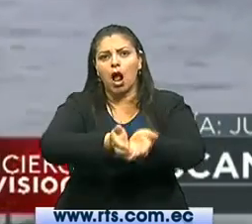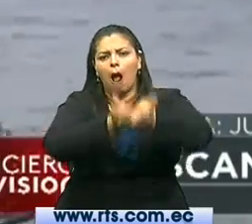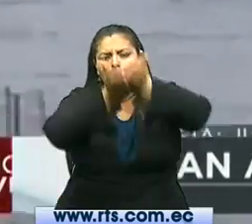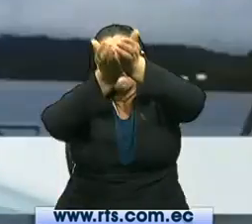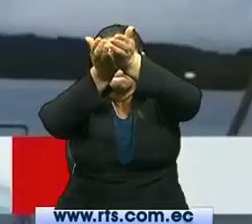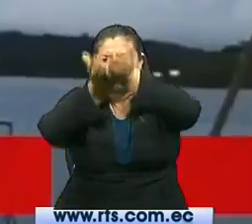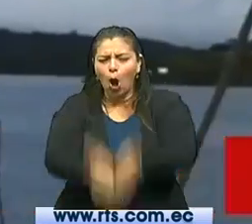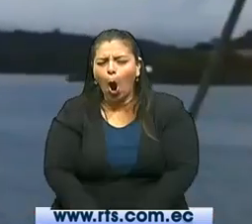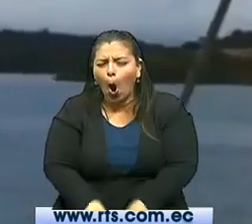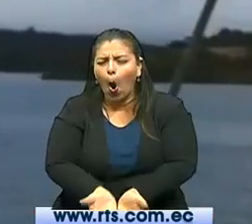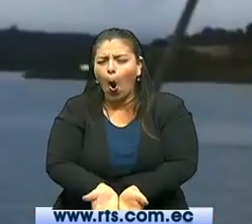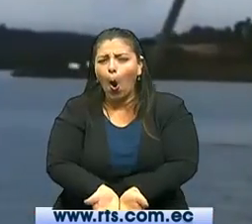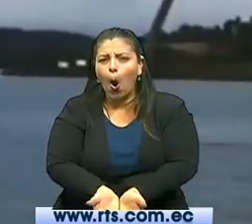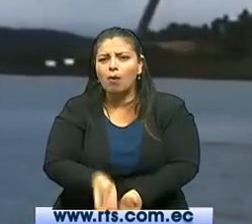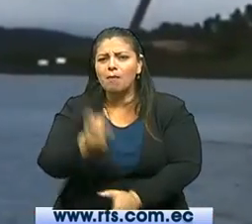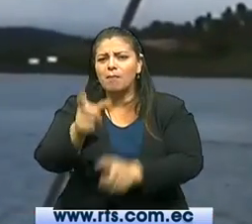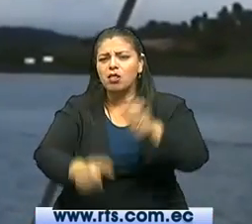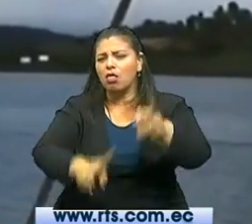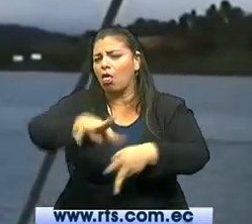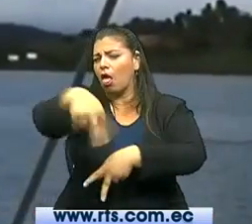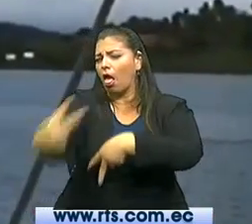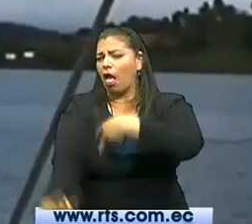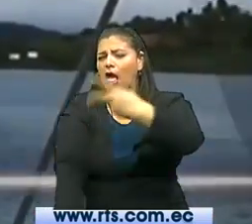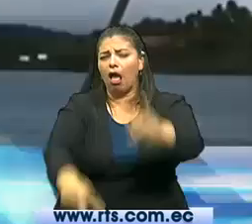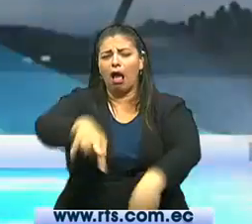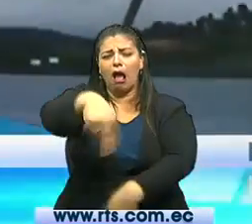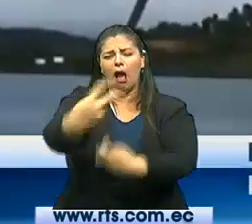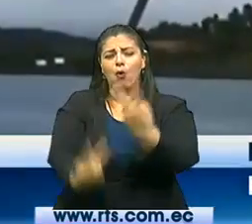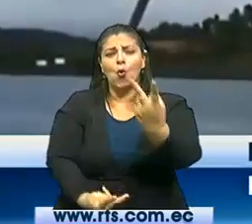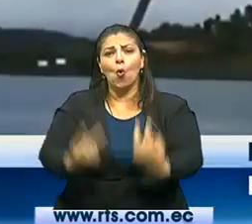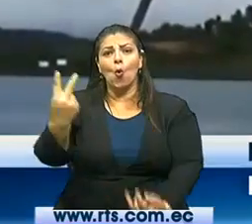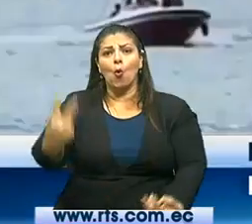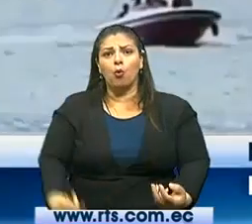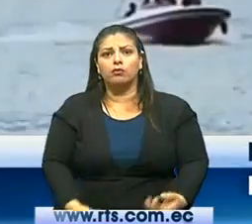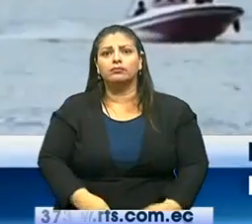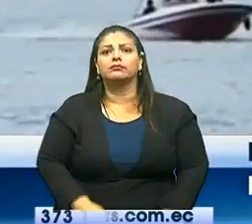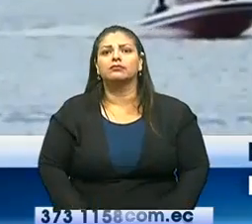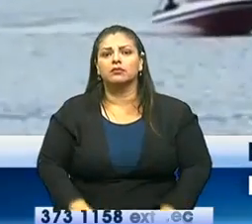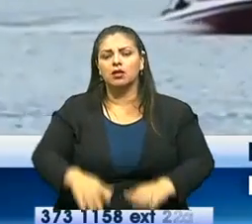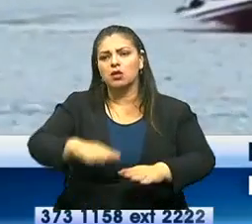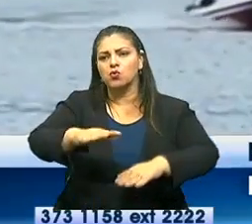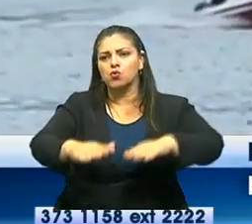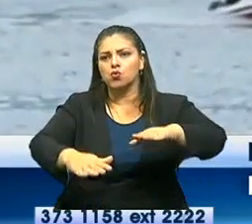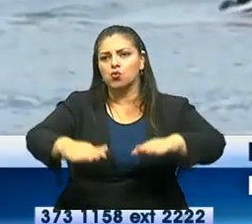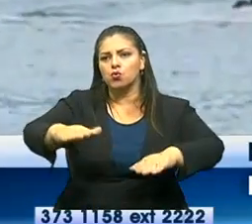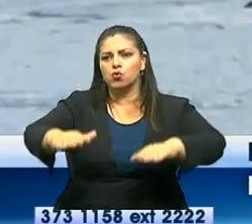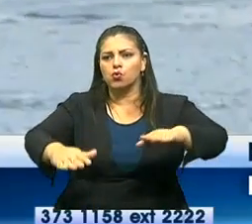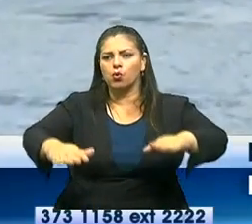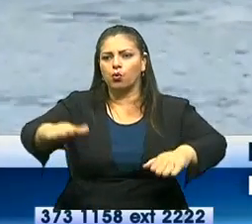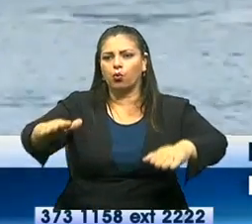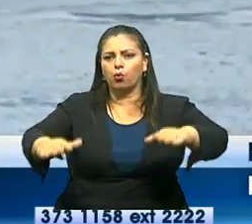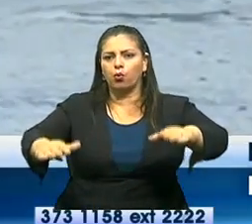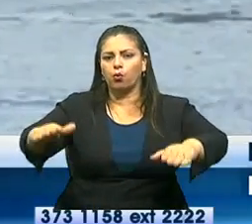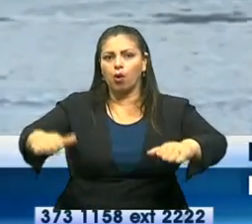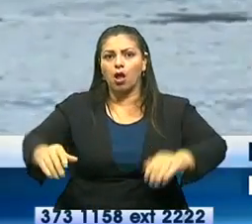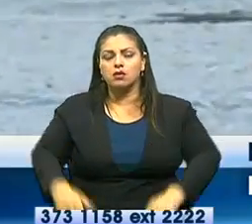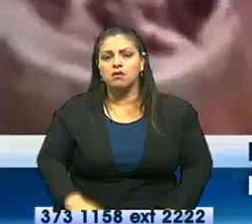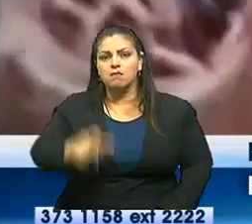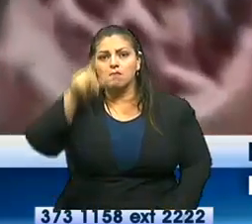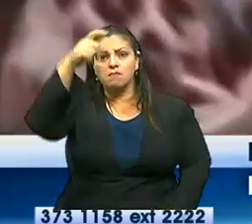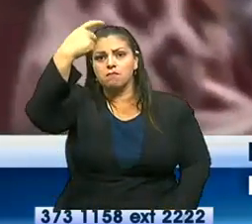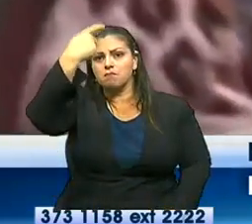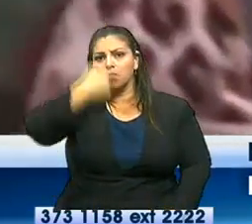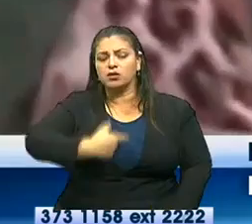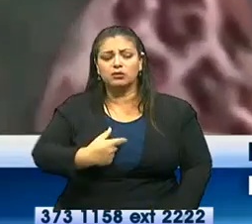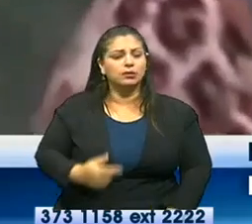Antioquia, en Colombia. Ahora las aguas están tranquilas. Los buzos siguen buscando mientras quienes vivieron en